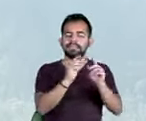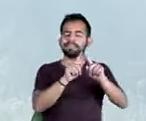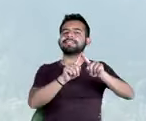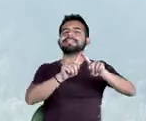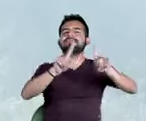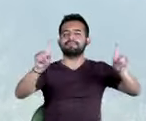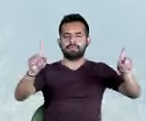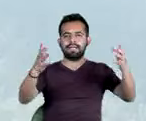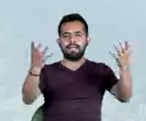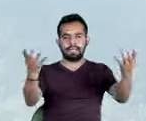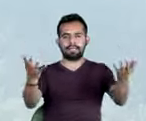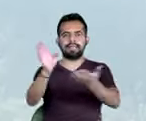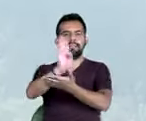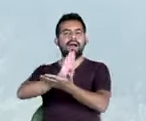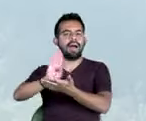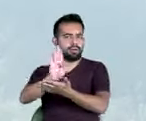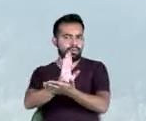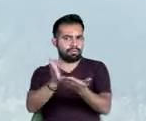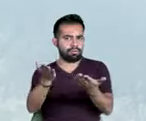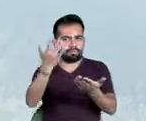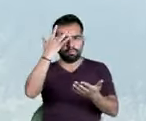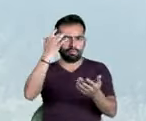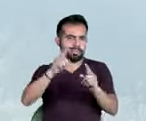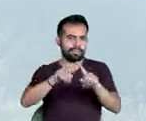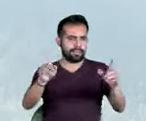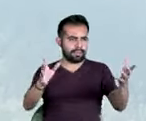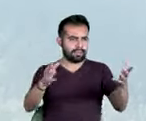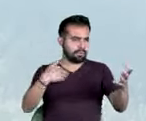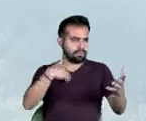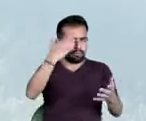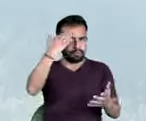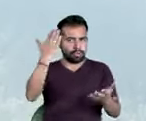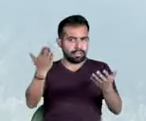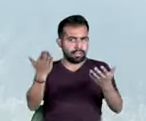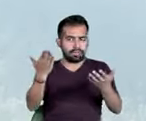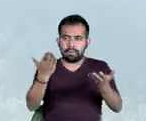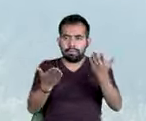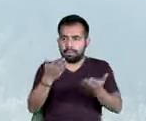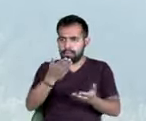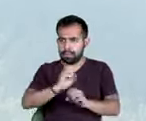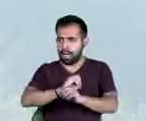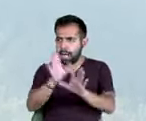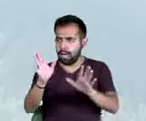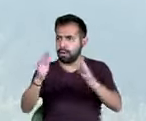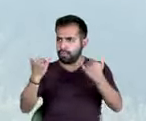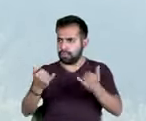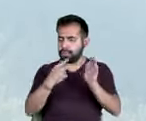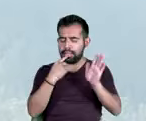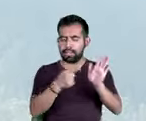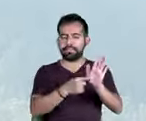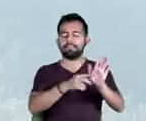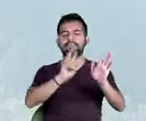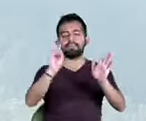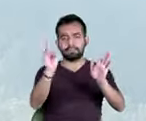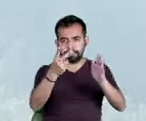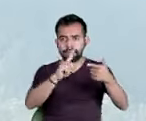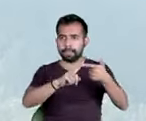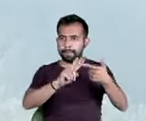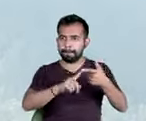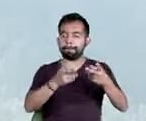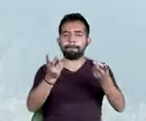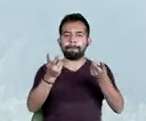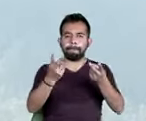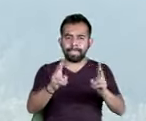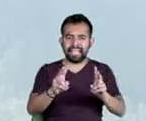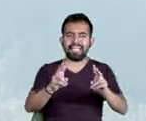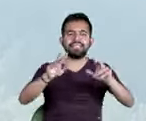que se lo administra un barrio urbano de la ciudad. No sé si es claro, no soy claro en el ejemplo. Por lo tanto, lo segundo que quiero dejar marcado es el peso